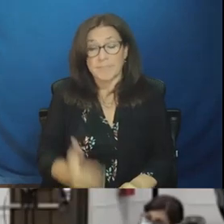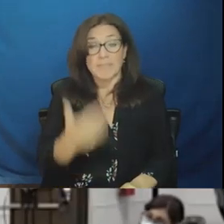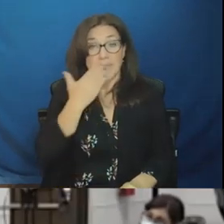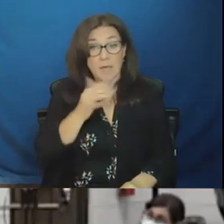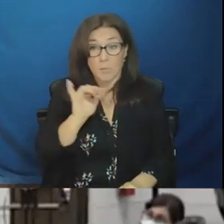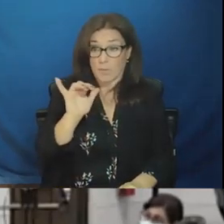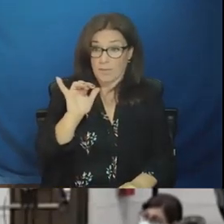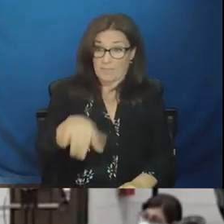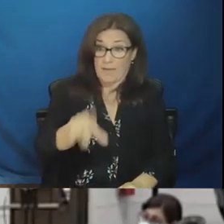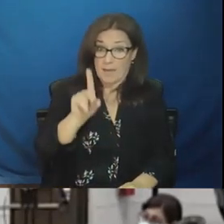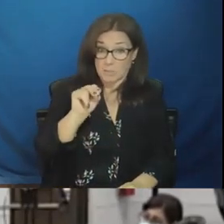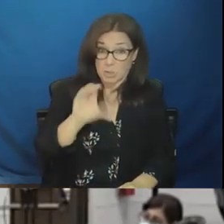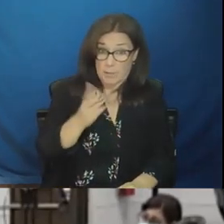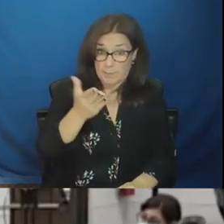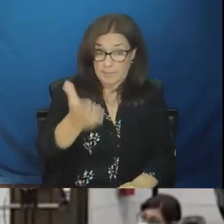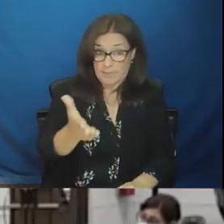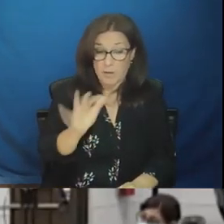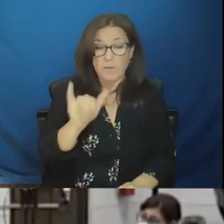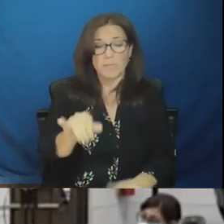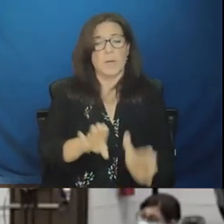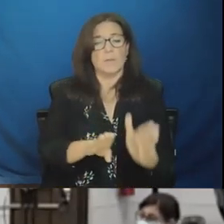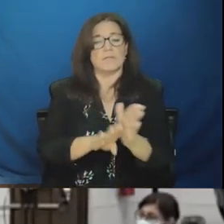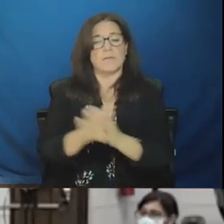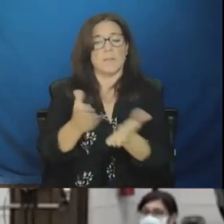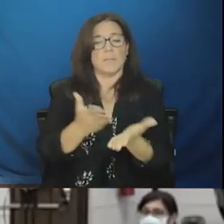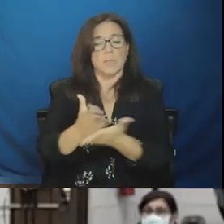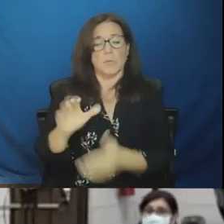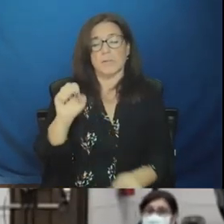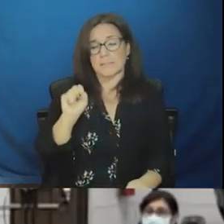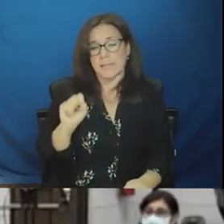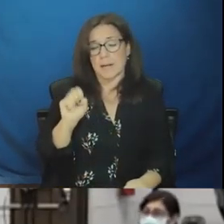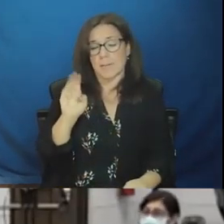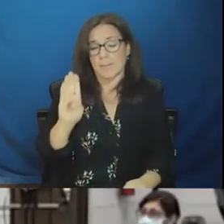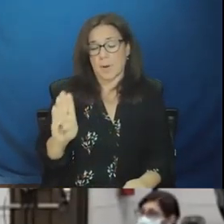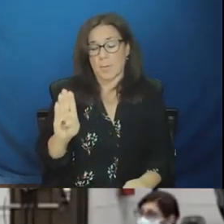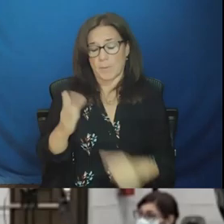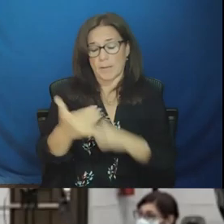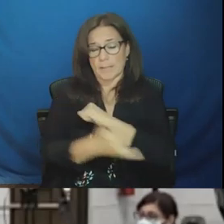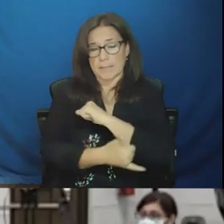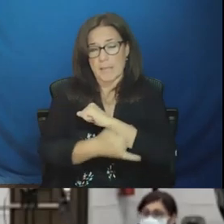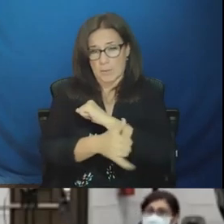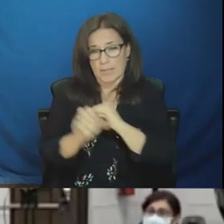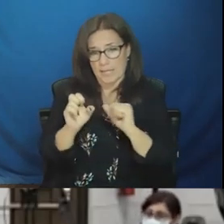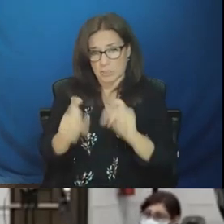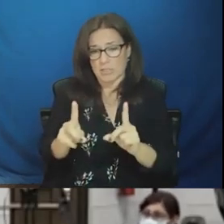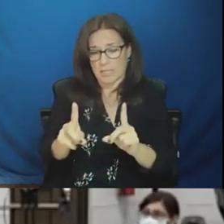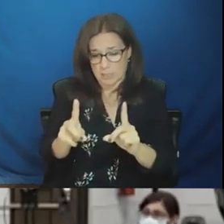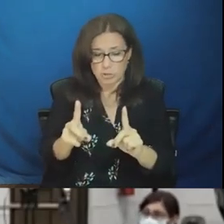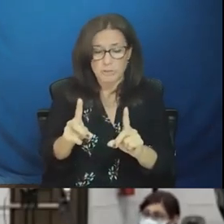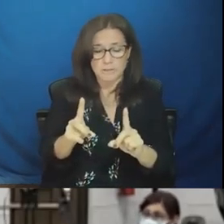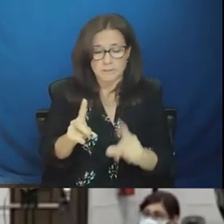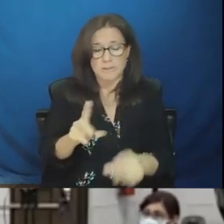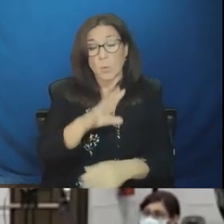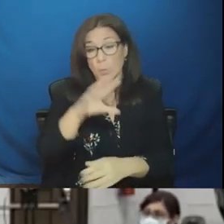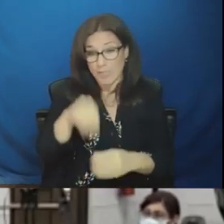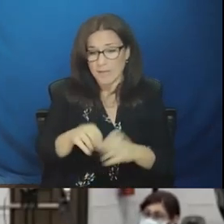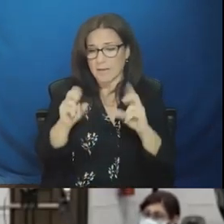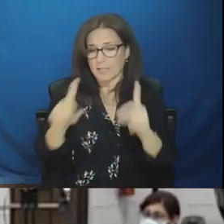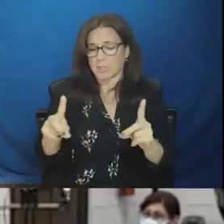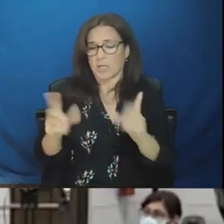muy bien pues gracias el documento que ustedes tienen antes tevez fue desarrollado por la